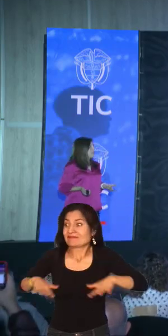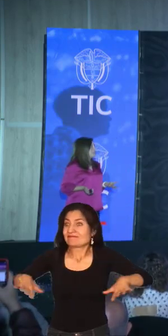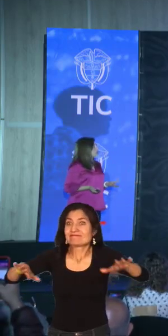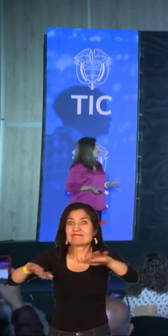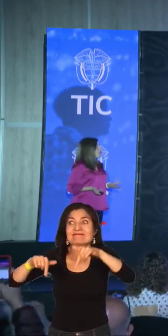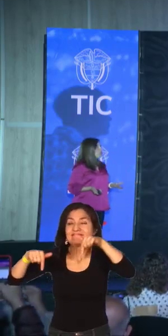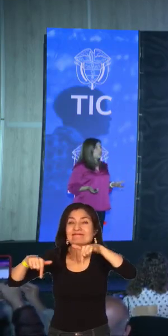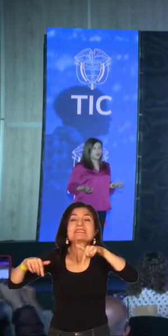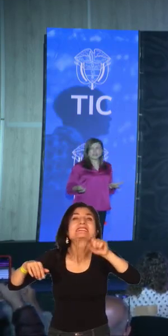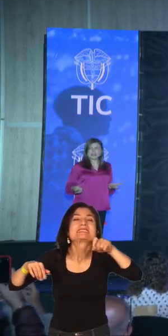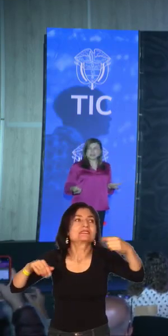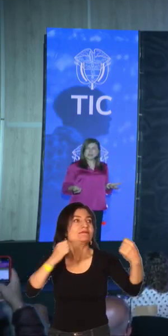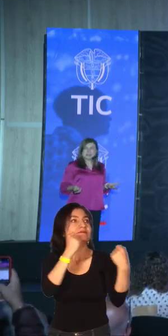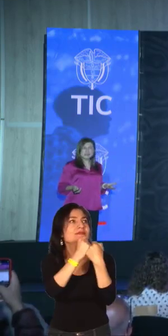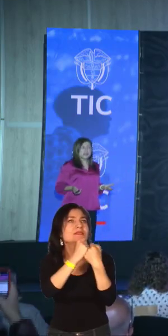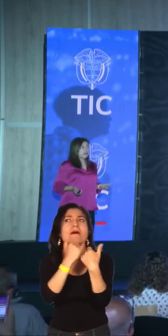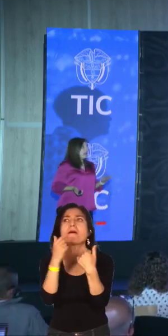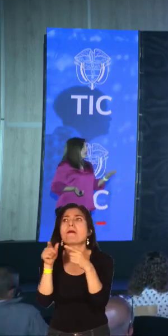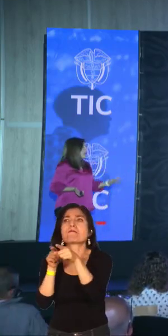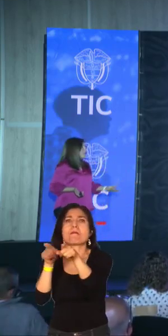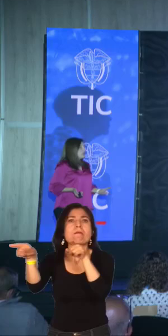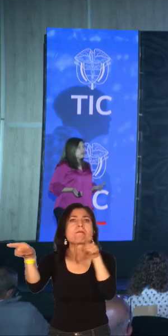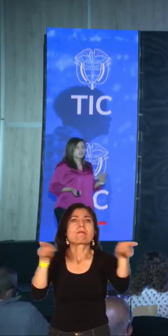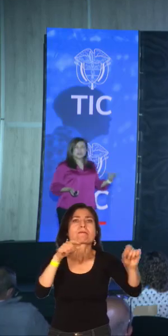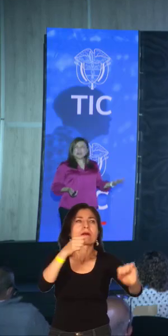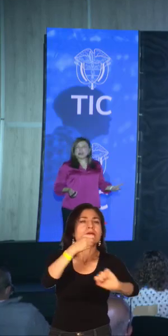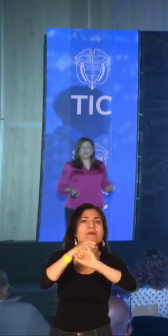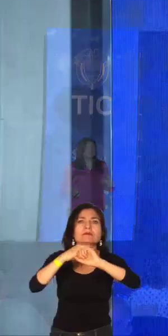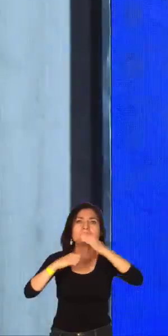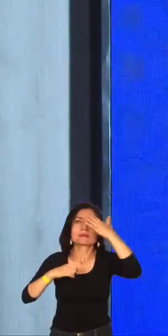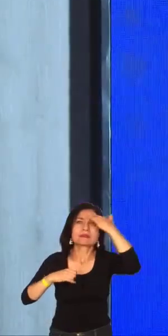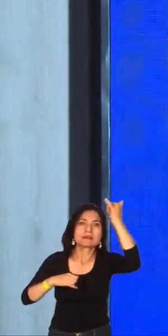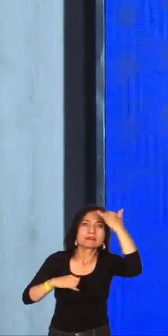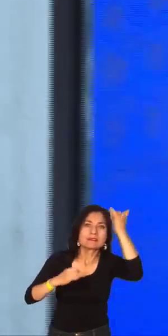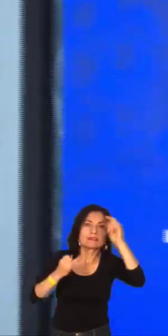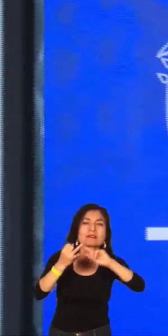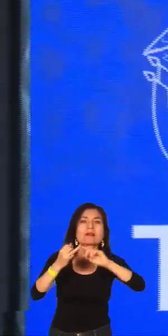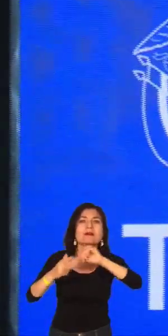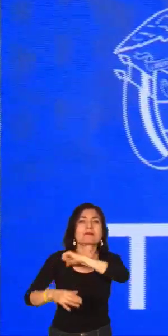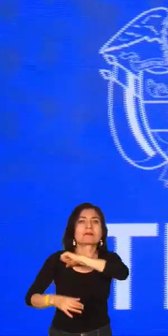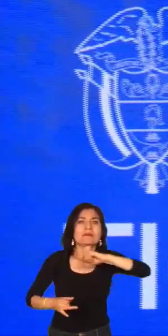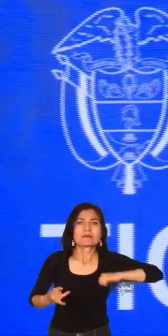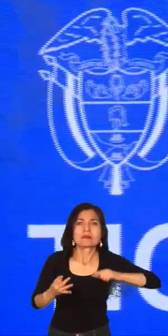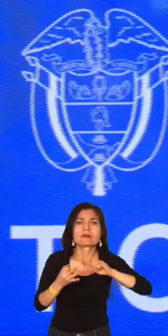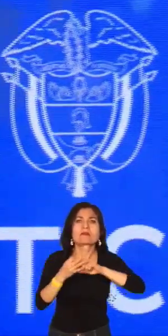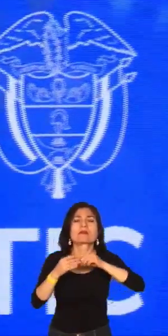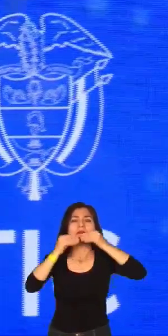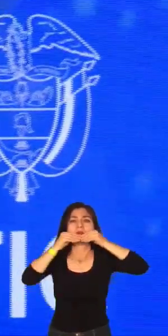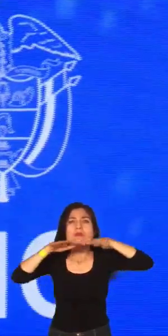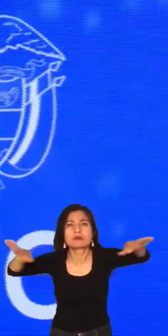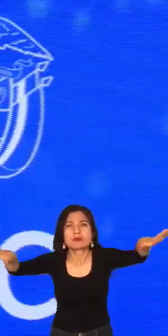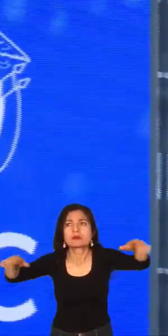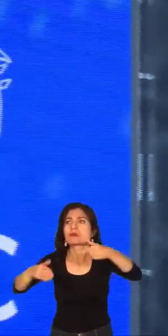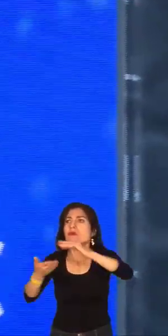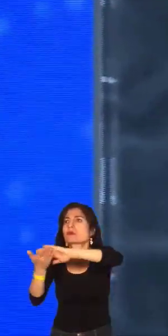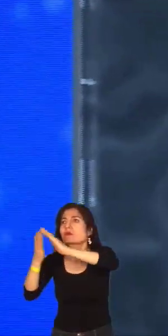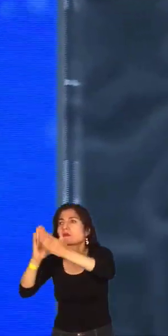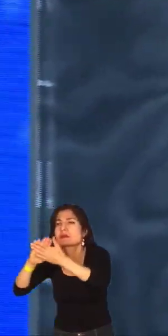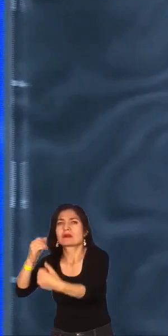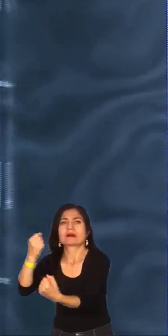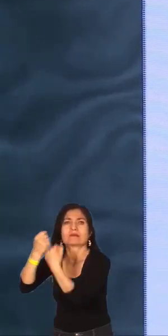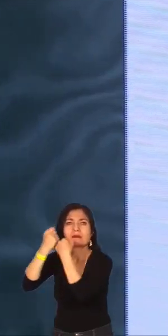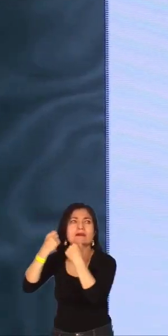razón, necesito apoyo de todos los actores, académicos, privados, públicos, comunitarios, etcétera.